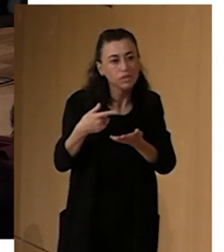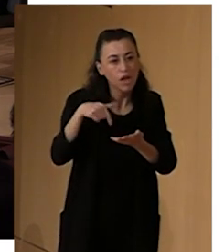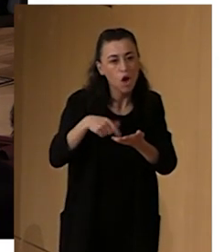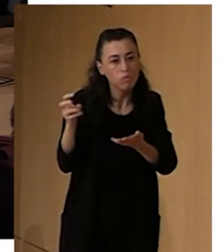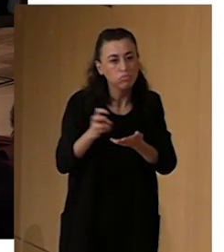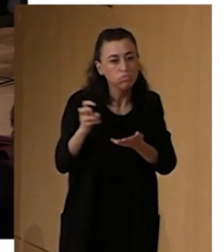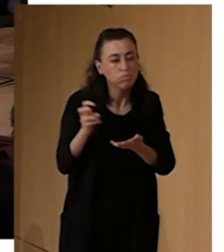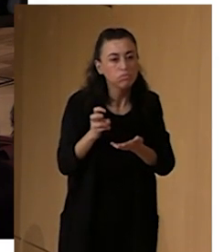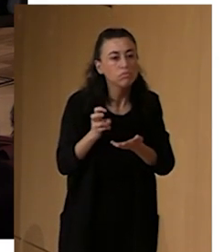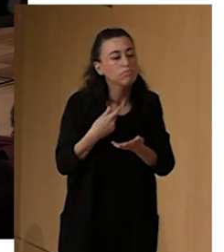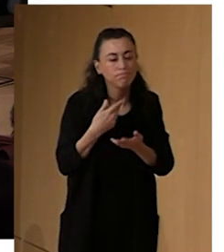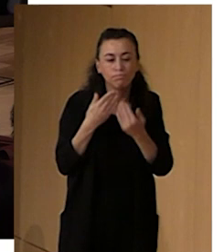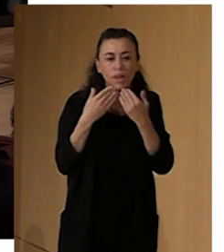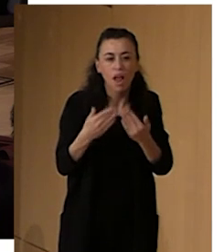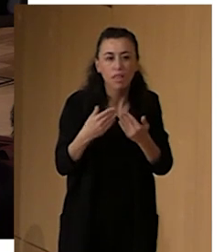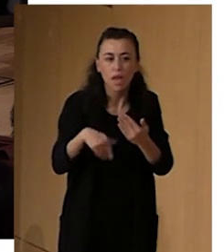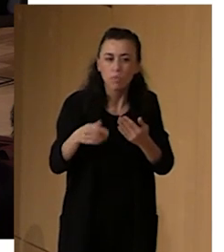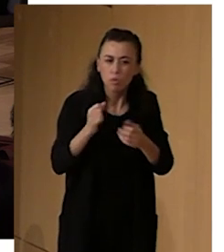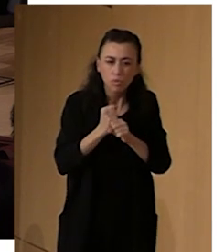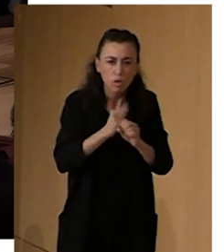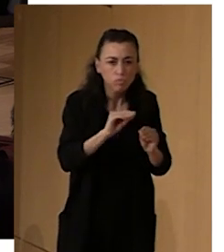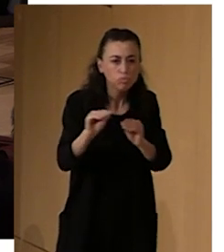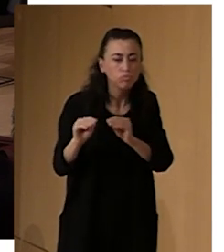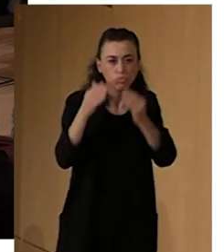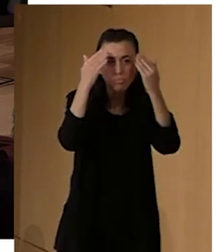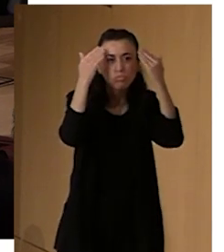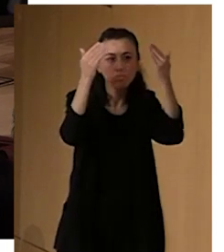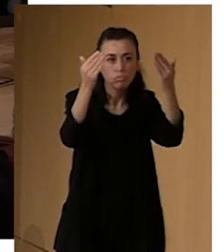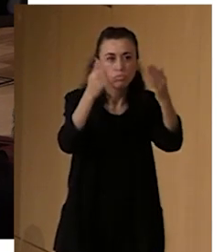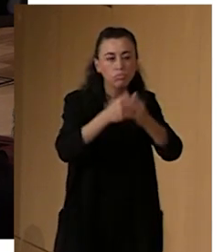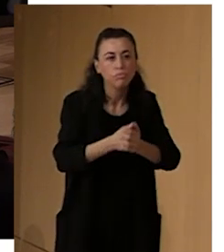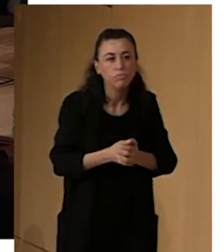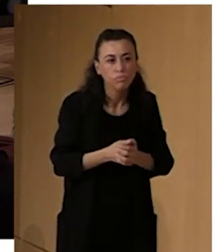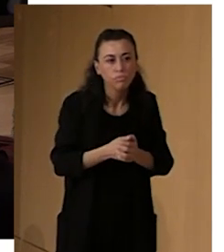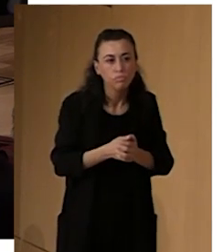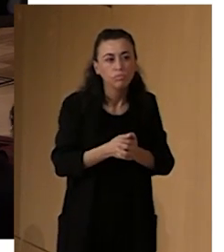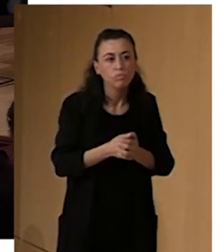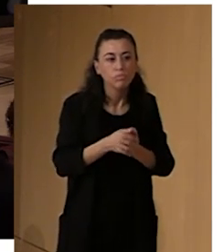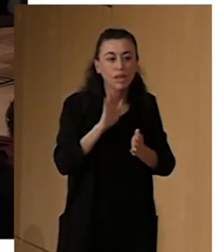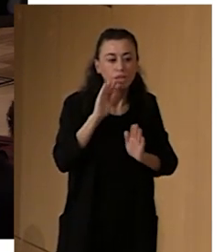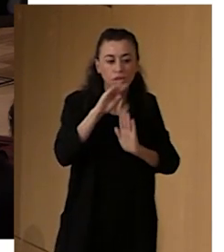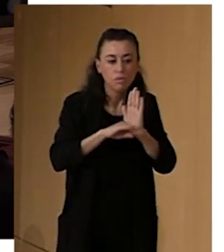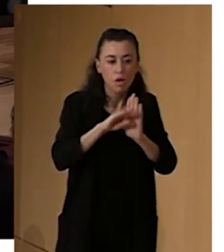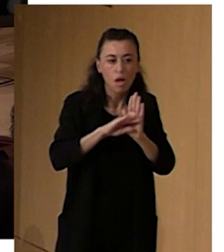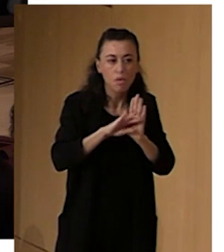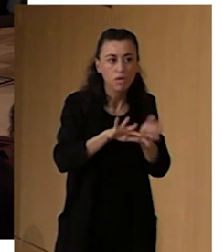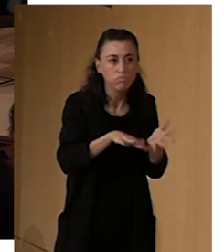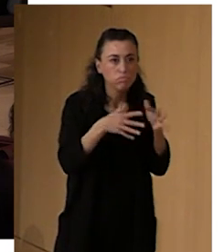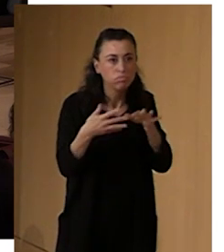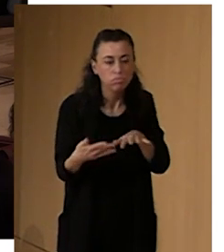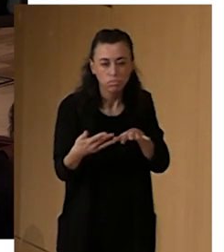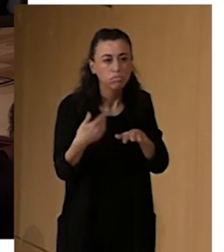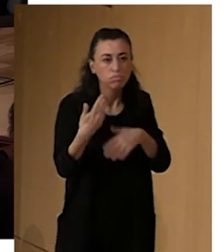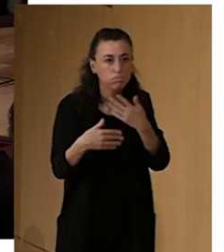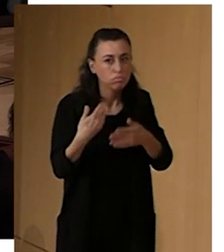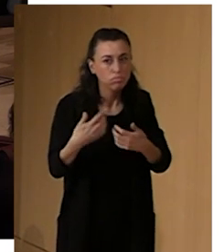tenido hoy aquí Enhorabuena por todo el trabajo que hacéis por todos eh por todo estos programas eh que Que lleváis